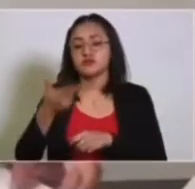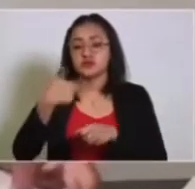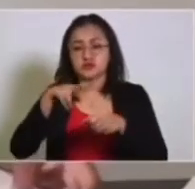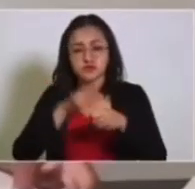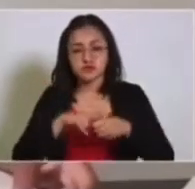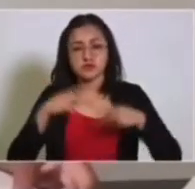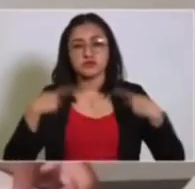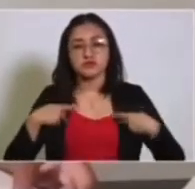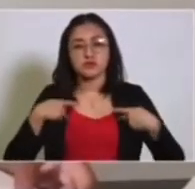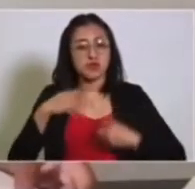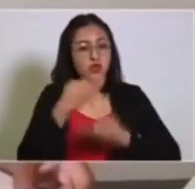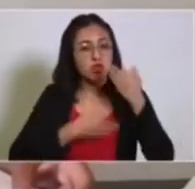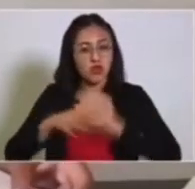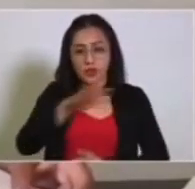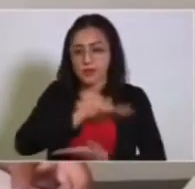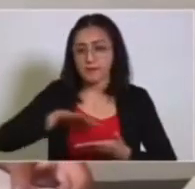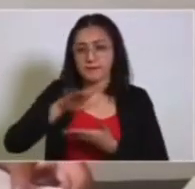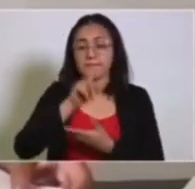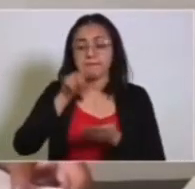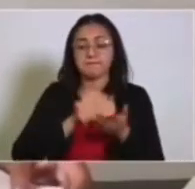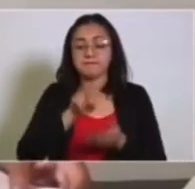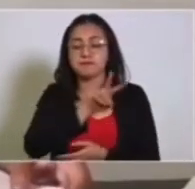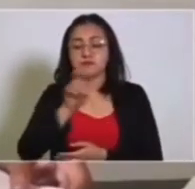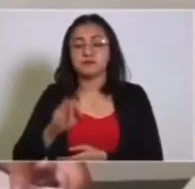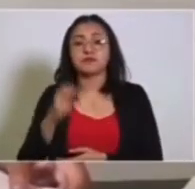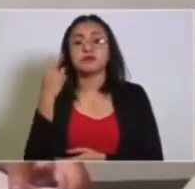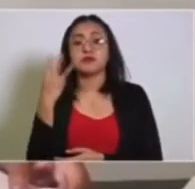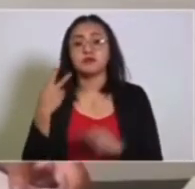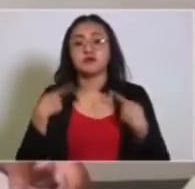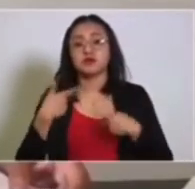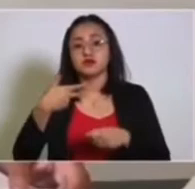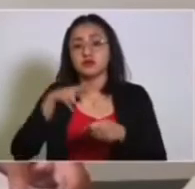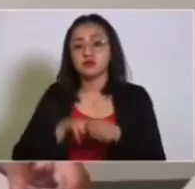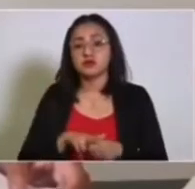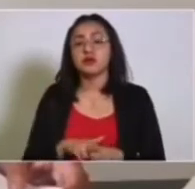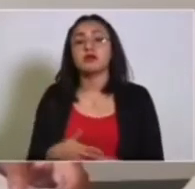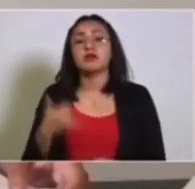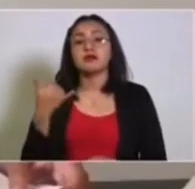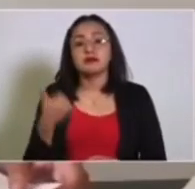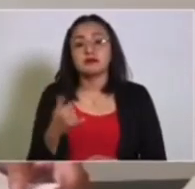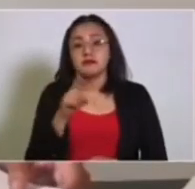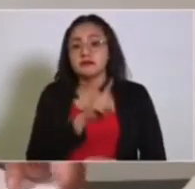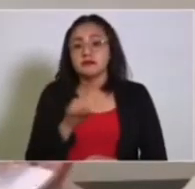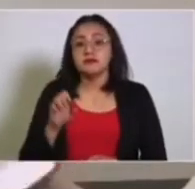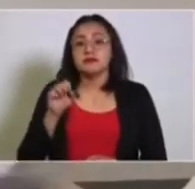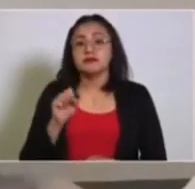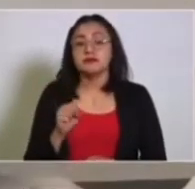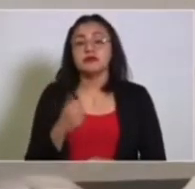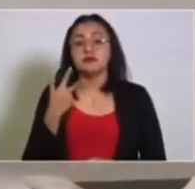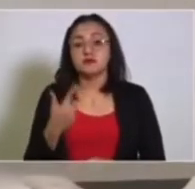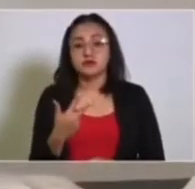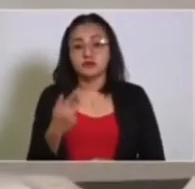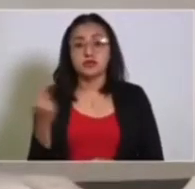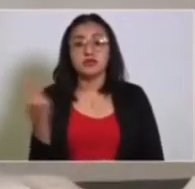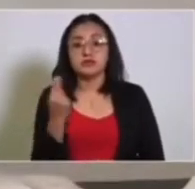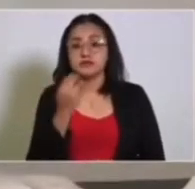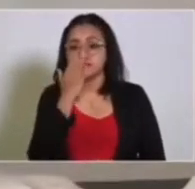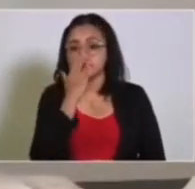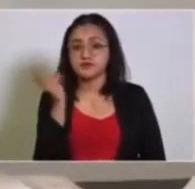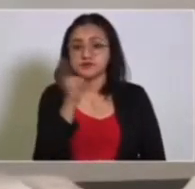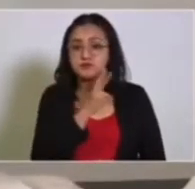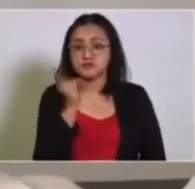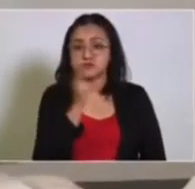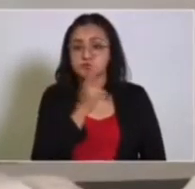hospitalización en todo el sector tenemos mil 203 pacientes hospitalizados y 168 de ellos requieren de